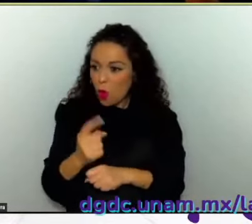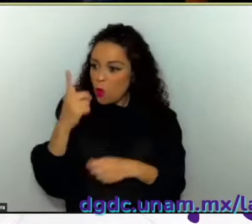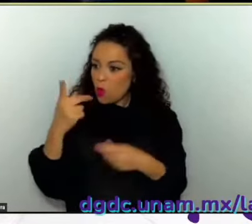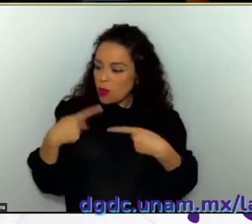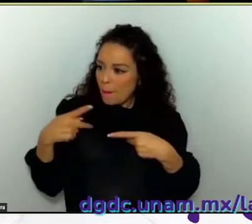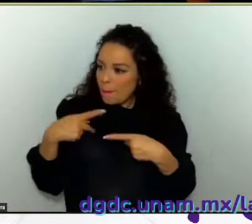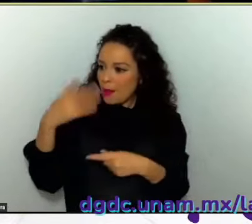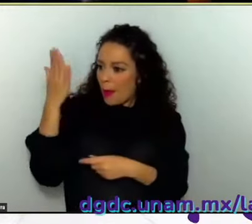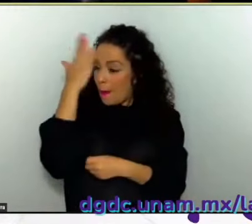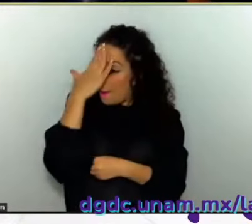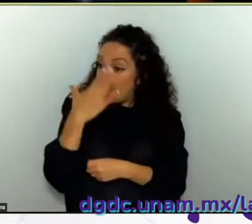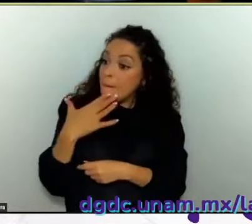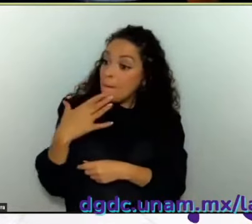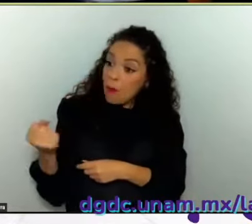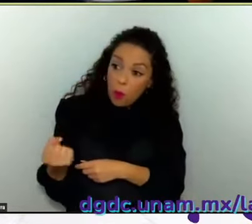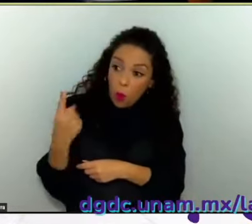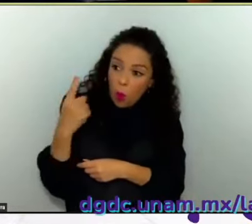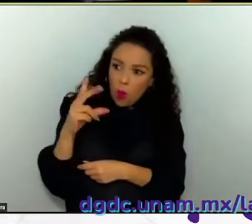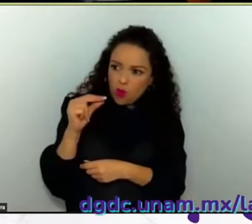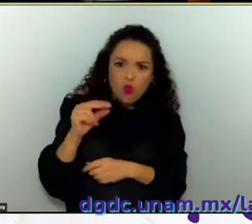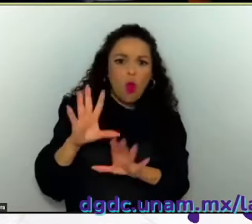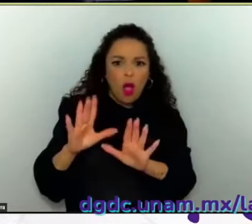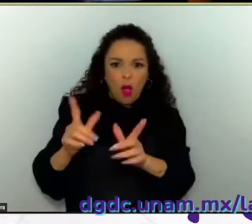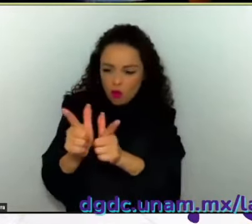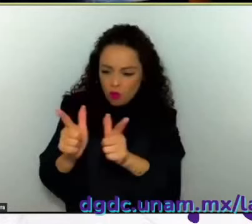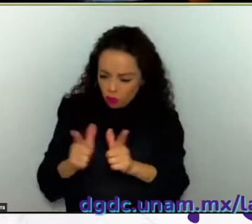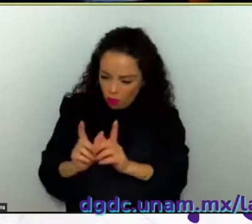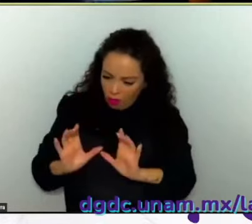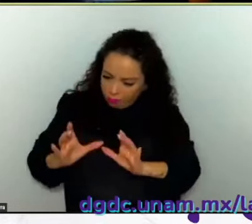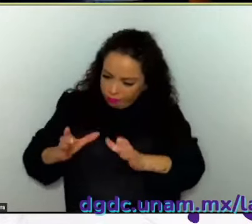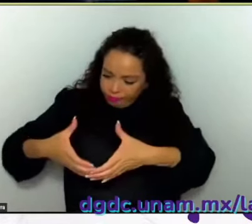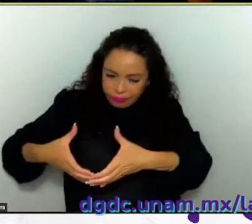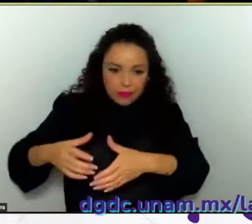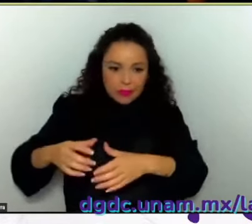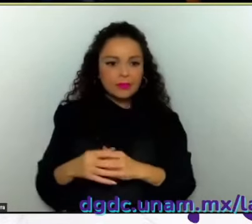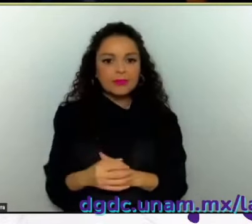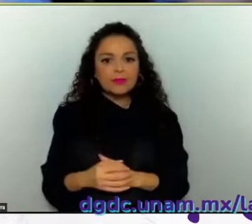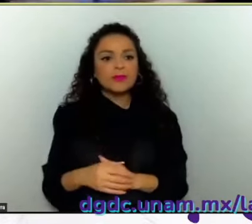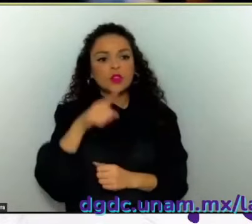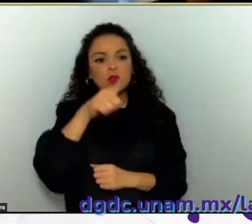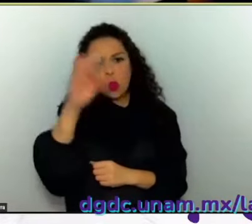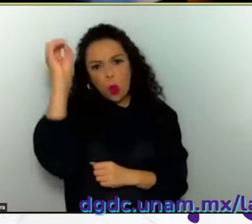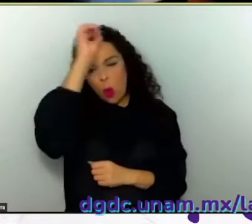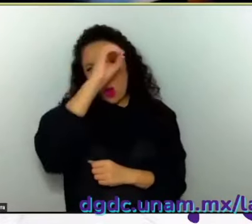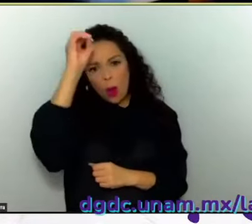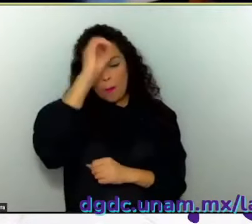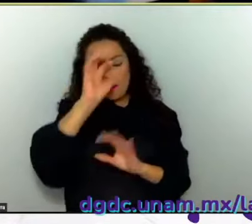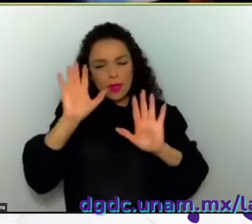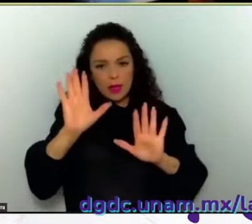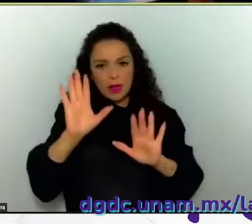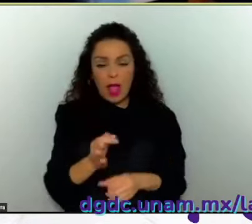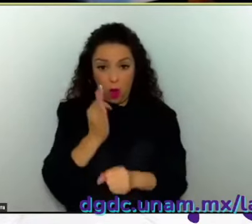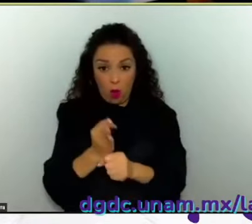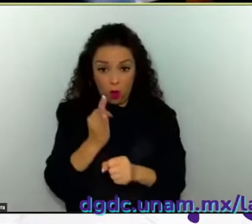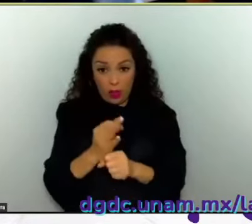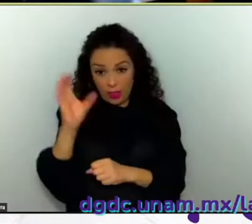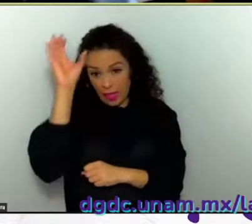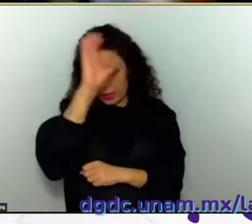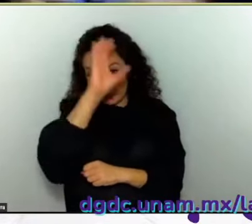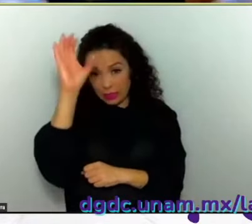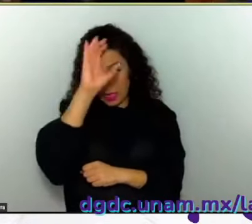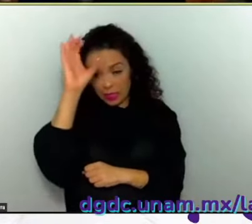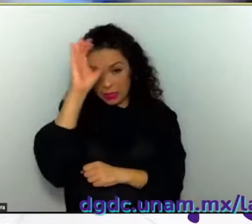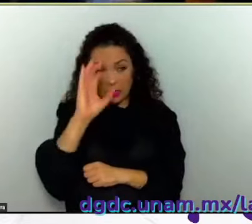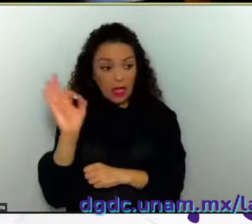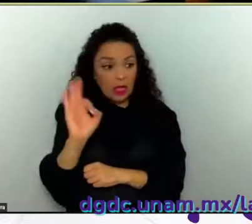sino un colectivo. Entonces, quiero preguntarte desde tu punto de vista, ¿qué perdería la ciencia actual si siguiéramos